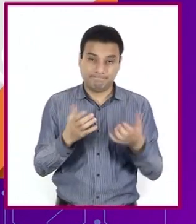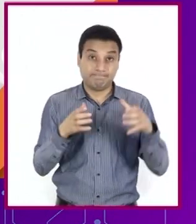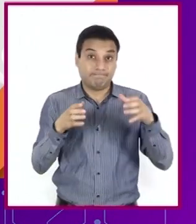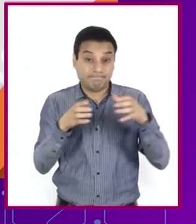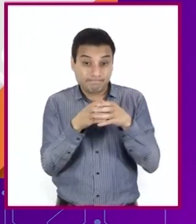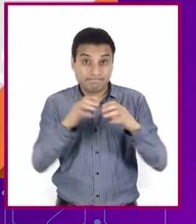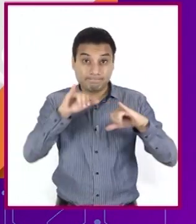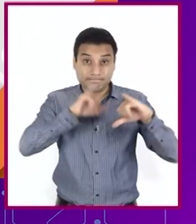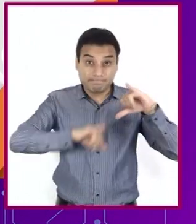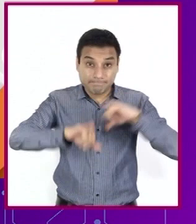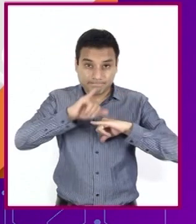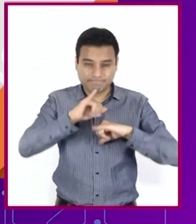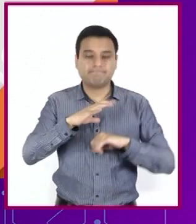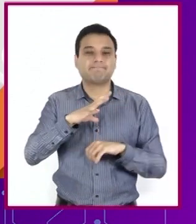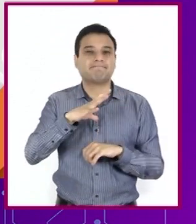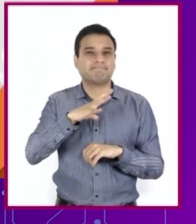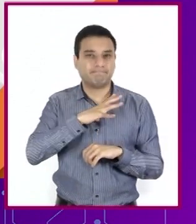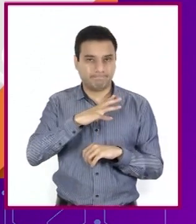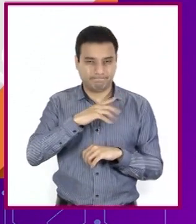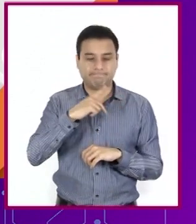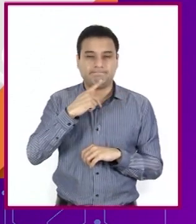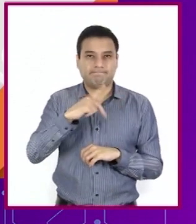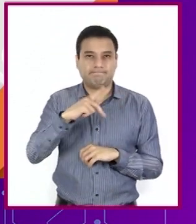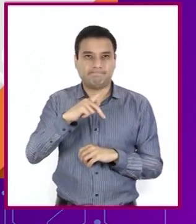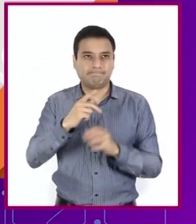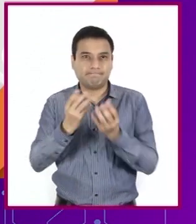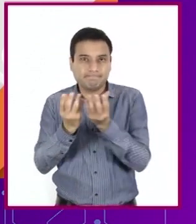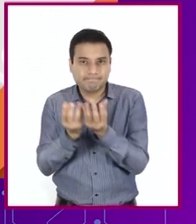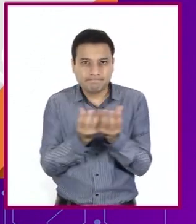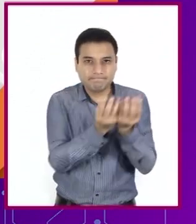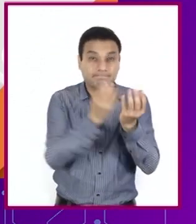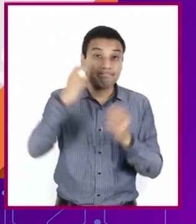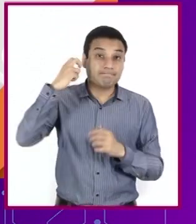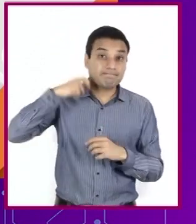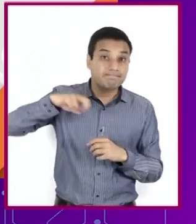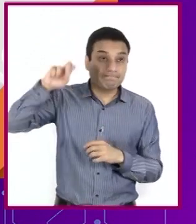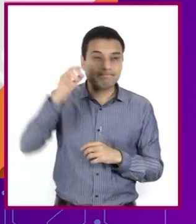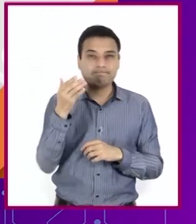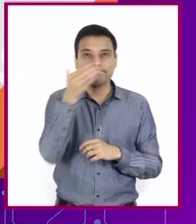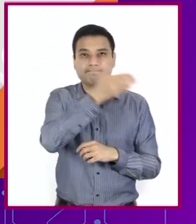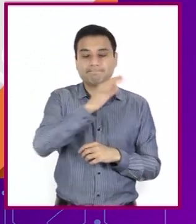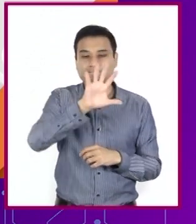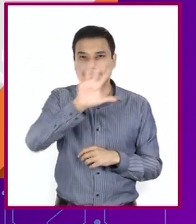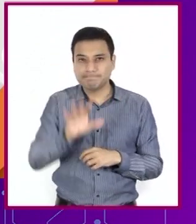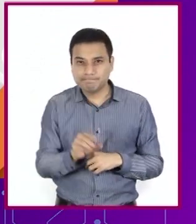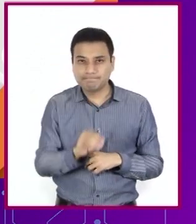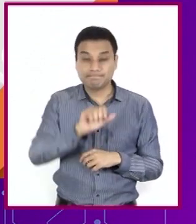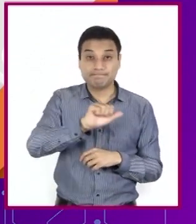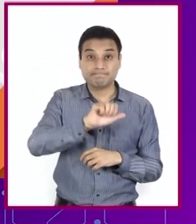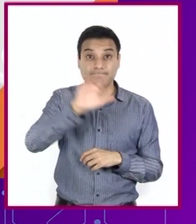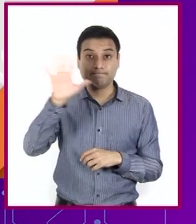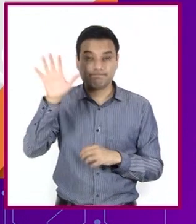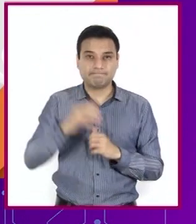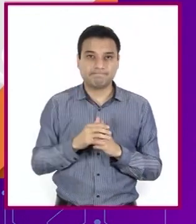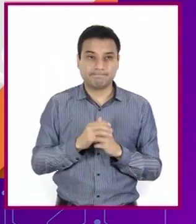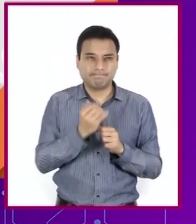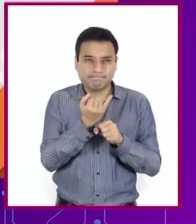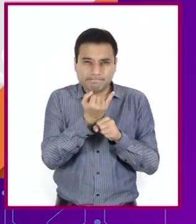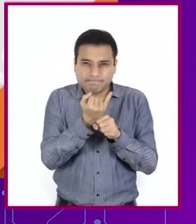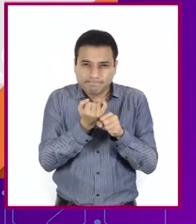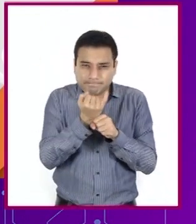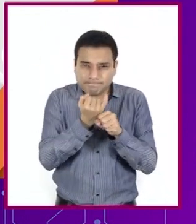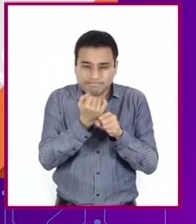a organizar expediciones para adentrarse en África y Asia, rutas que más tarde